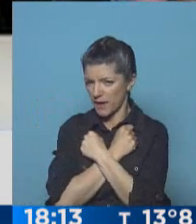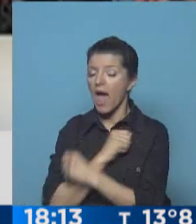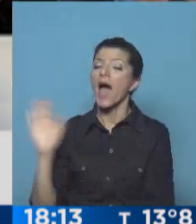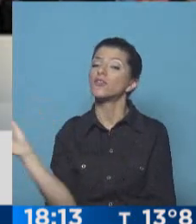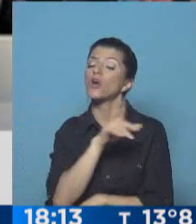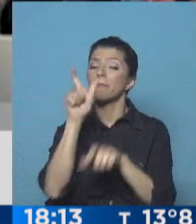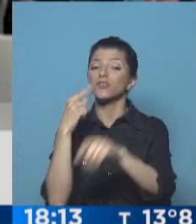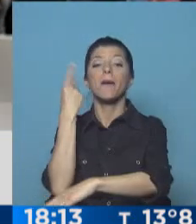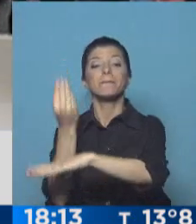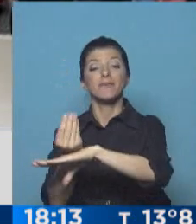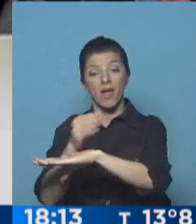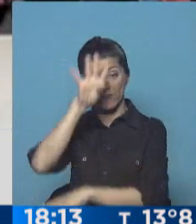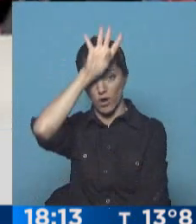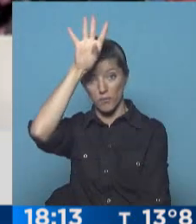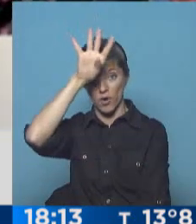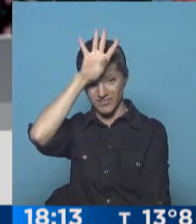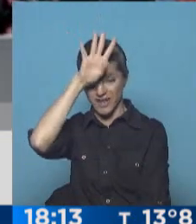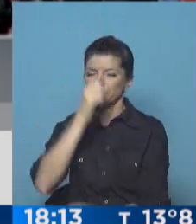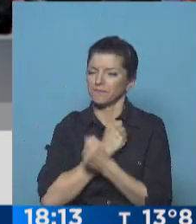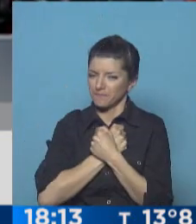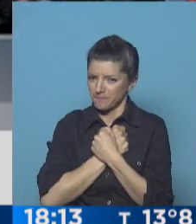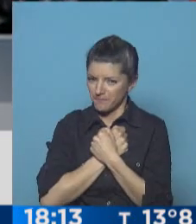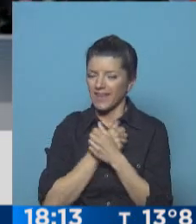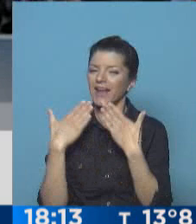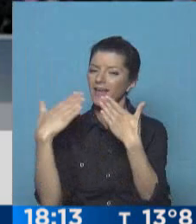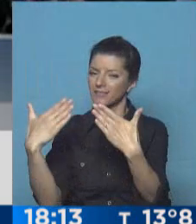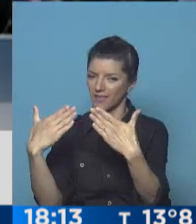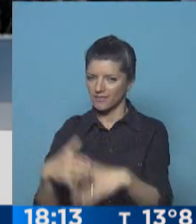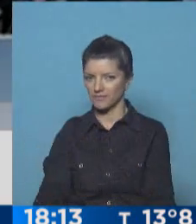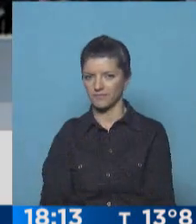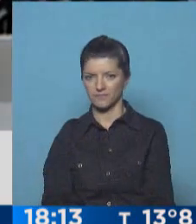todos los formoseños y formoseñas. Los quiero mucho. Gracias.